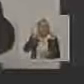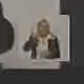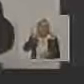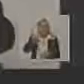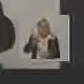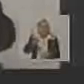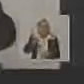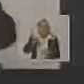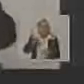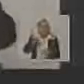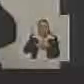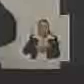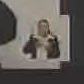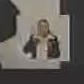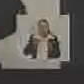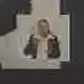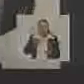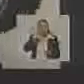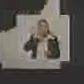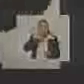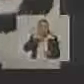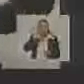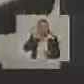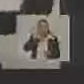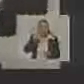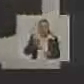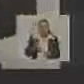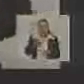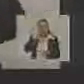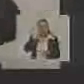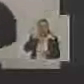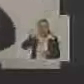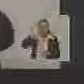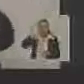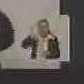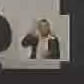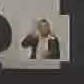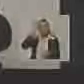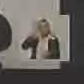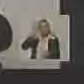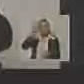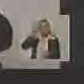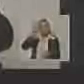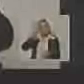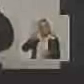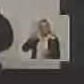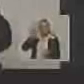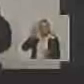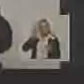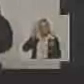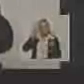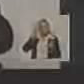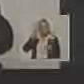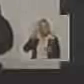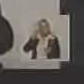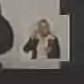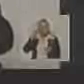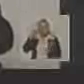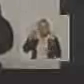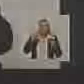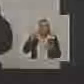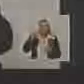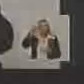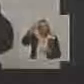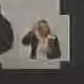una decisión correcta este próximo 7 de junio, que elijan propuestas, que elijan a quien ha presentado las